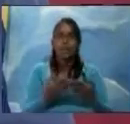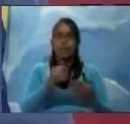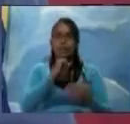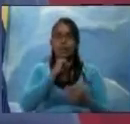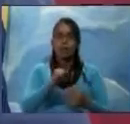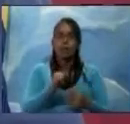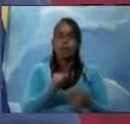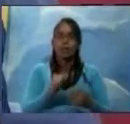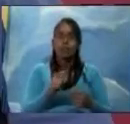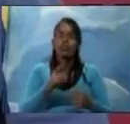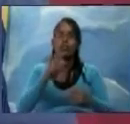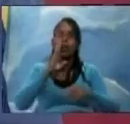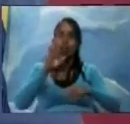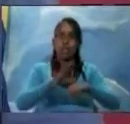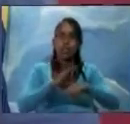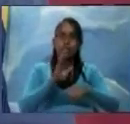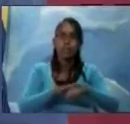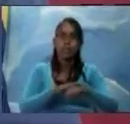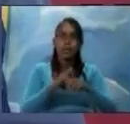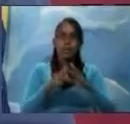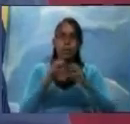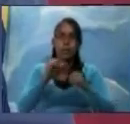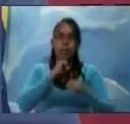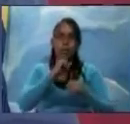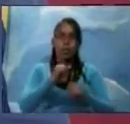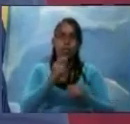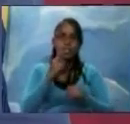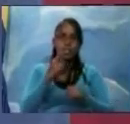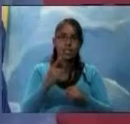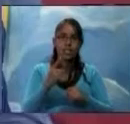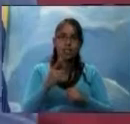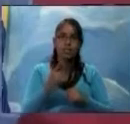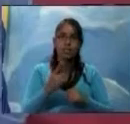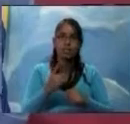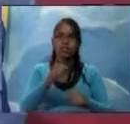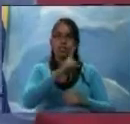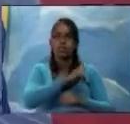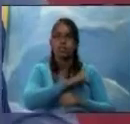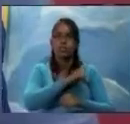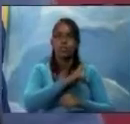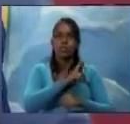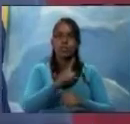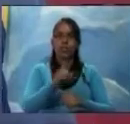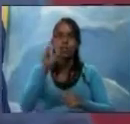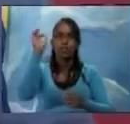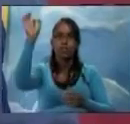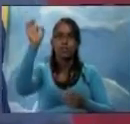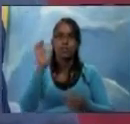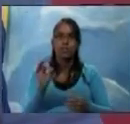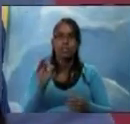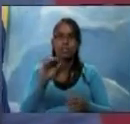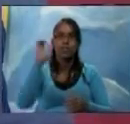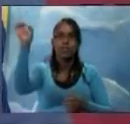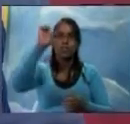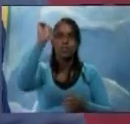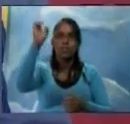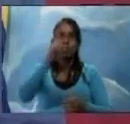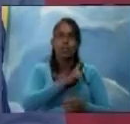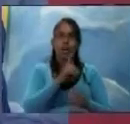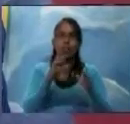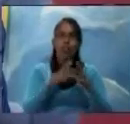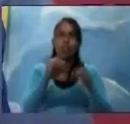Señor, cumplir el trabajo que Dios nos ha dado, amén, de predicar el evangelio del Señor